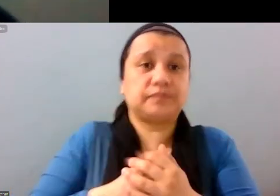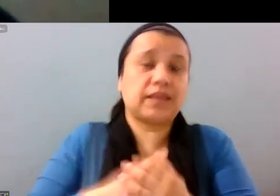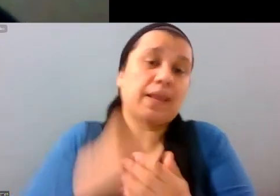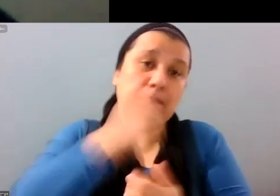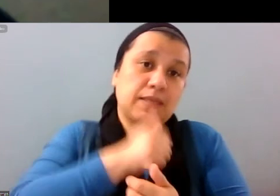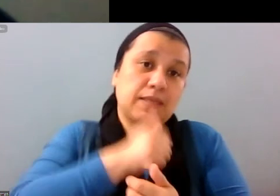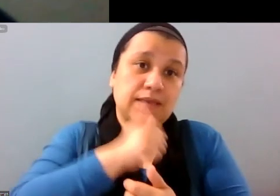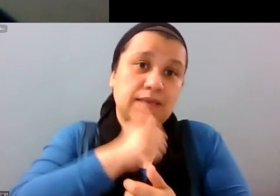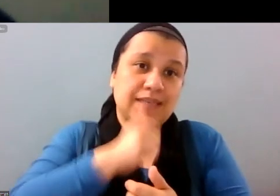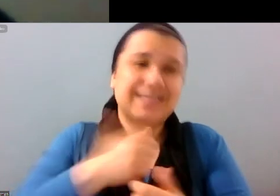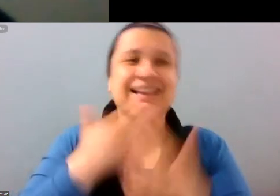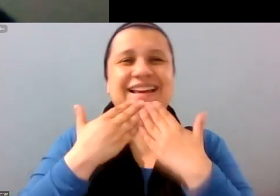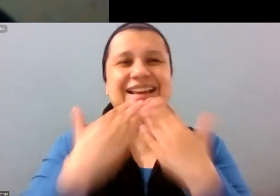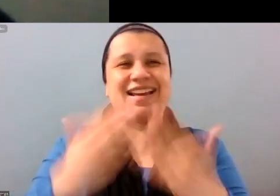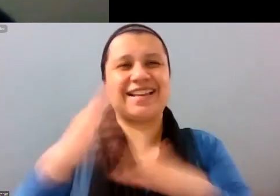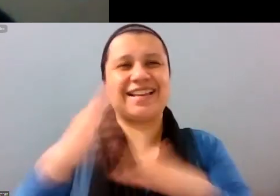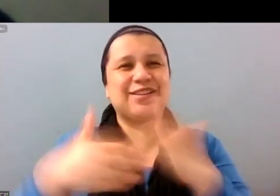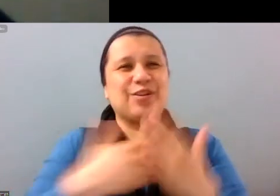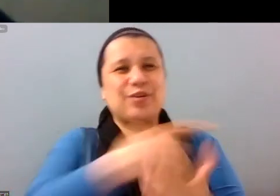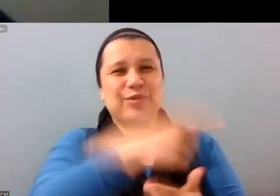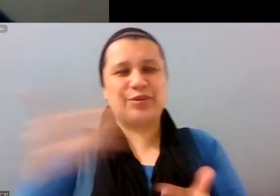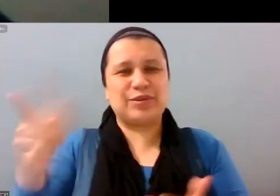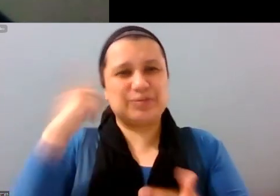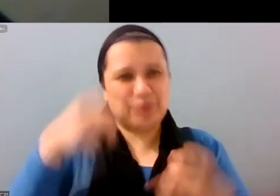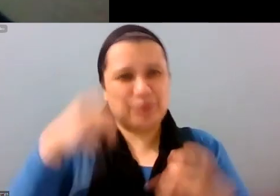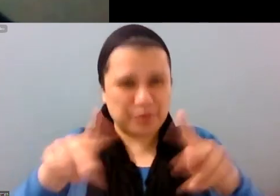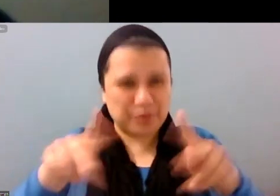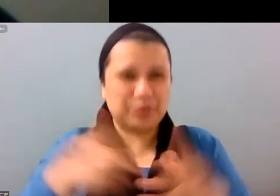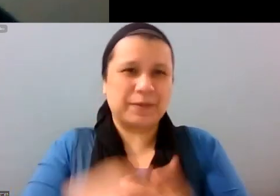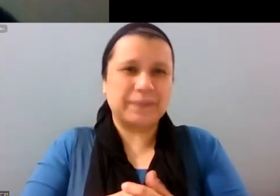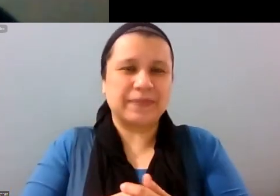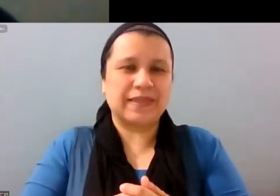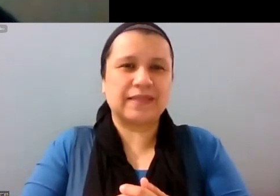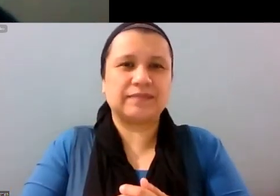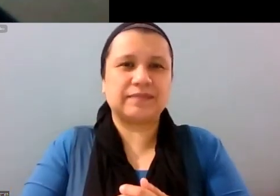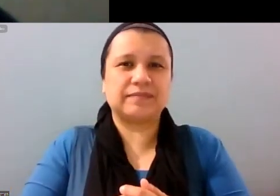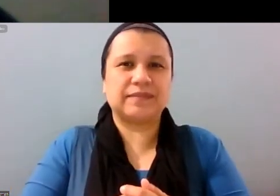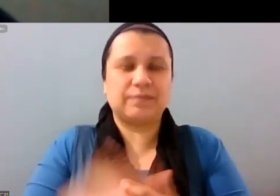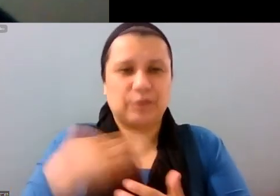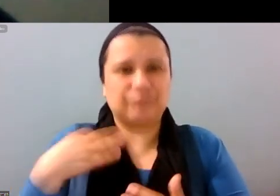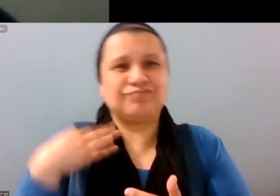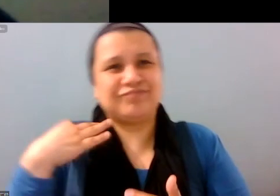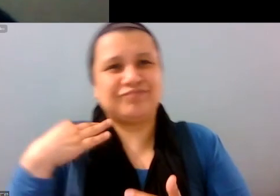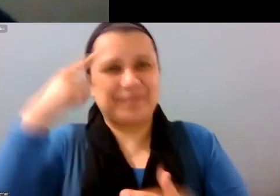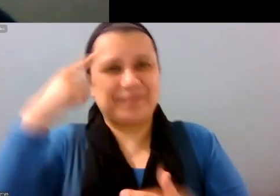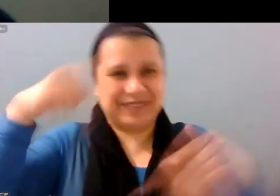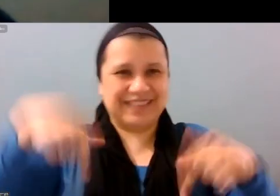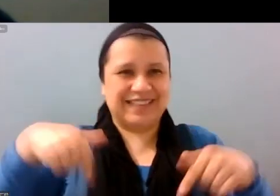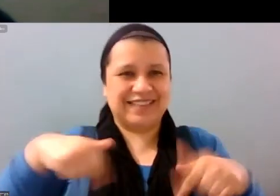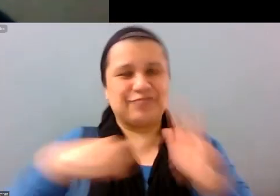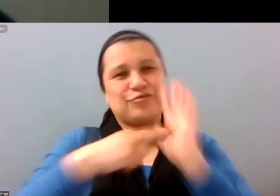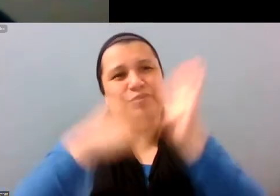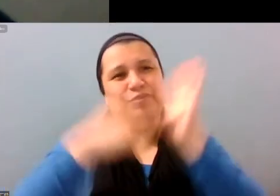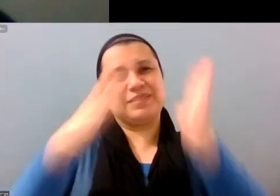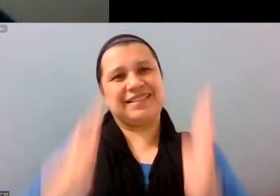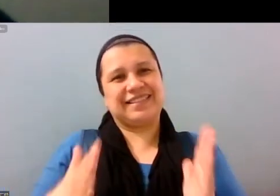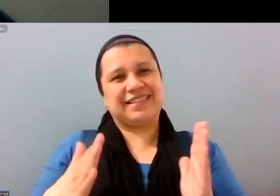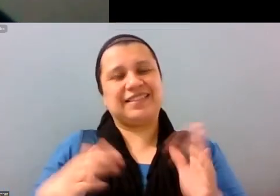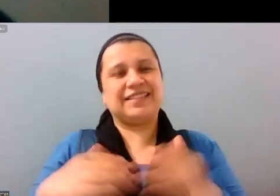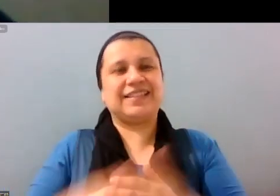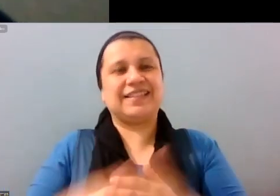paciencia y agradecer enormemente a todos por la oportunidad por permitirme ser la la representante de de los